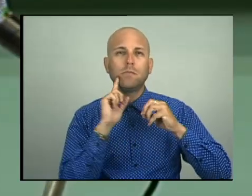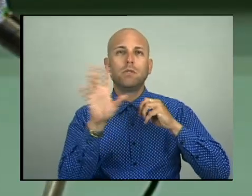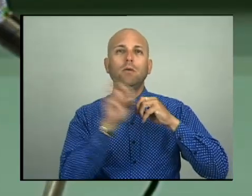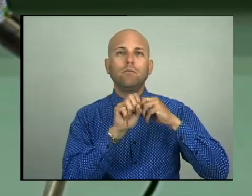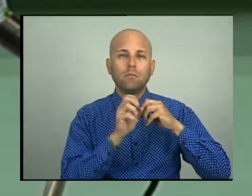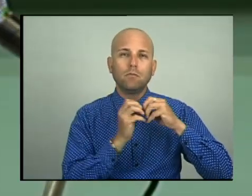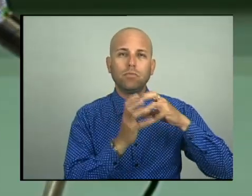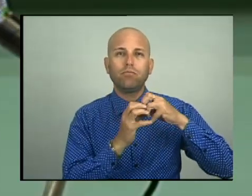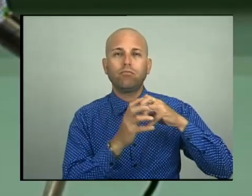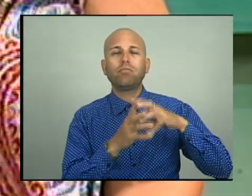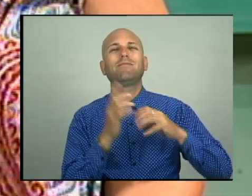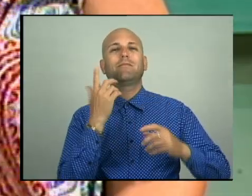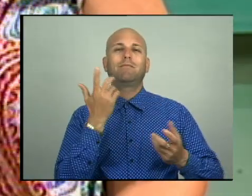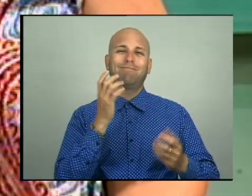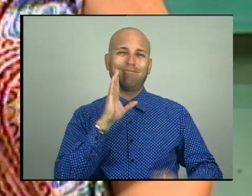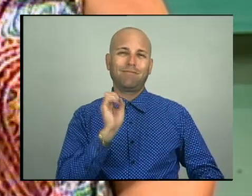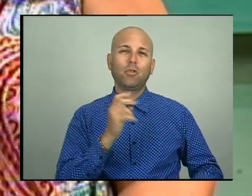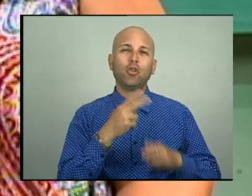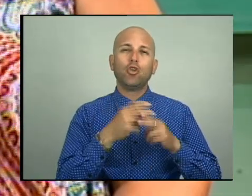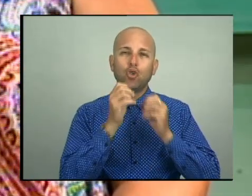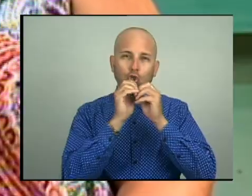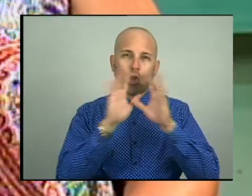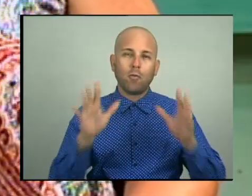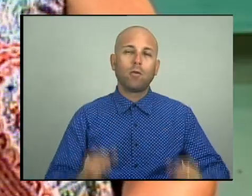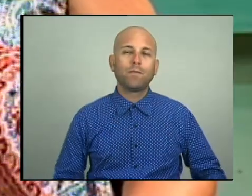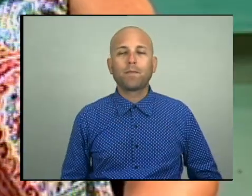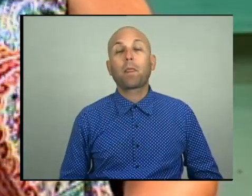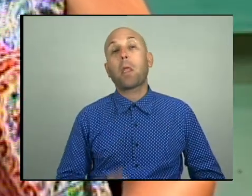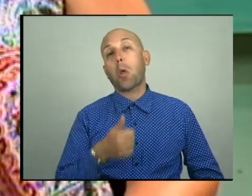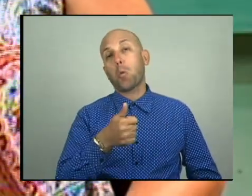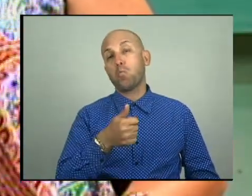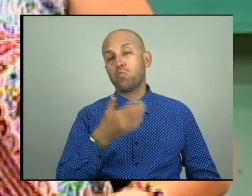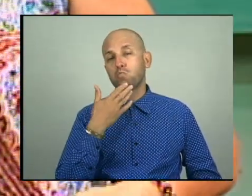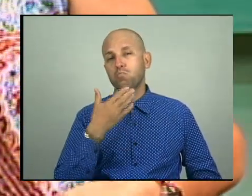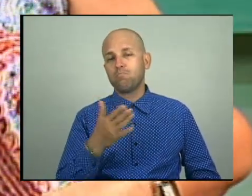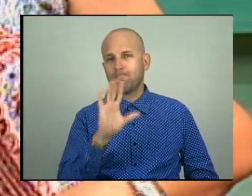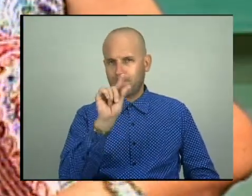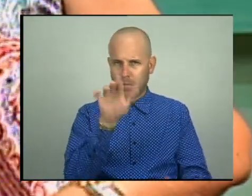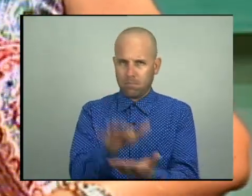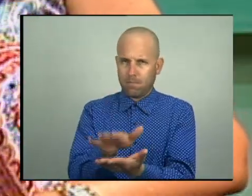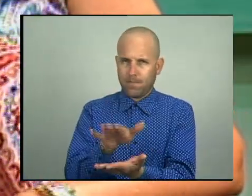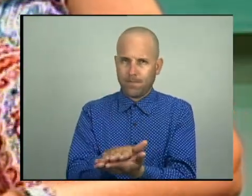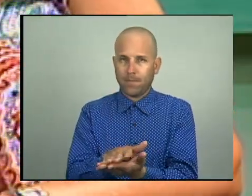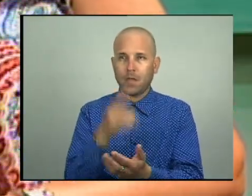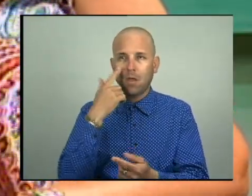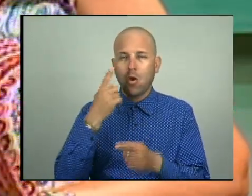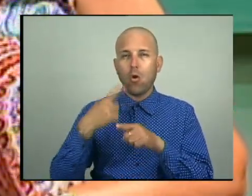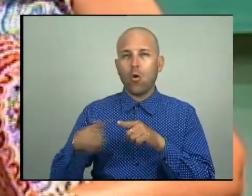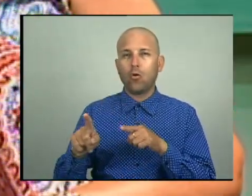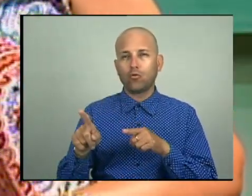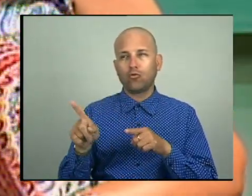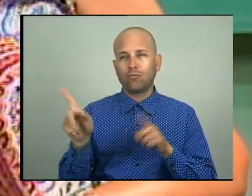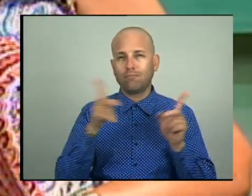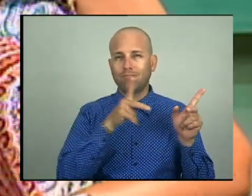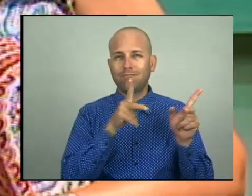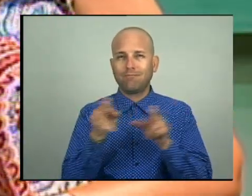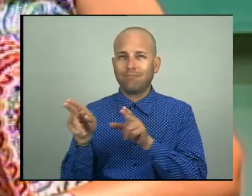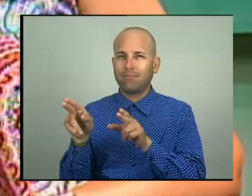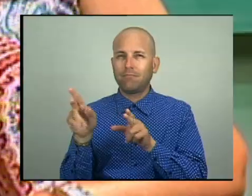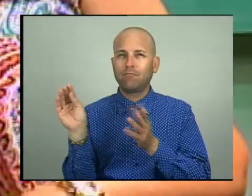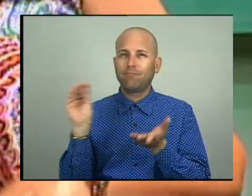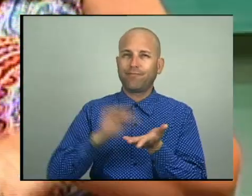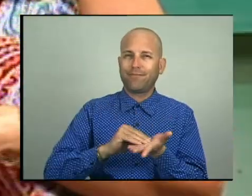la atención. Claro. Vamos a hacer una pausa otra vez en la conversación, seguimos con la próxima sección de nuestro